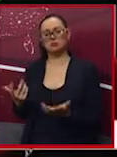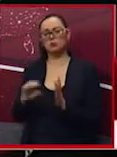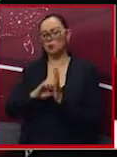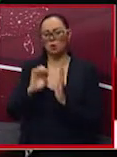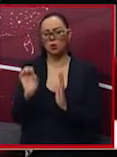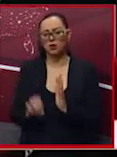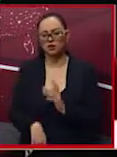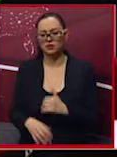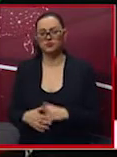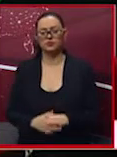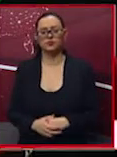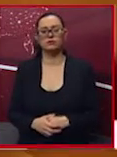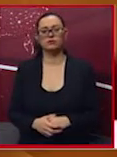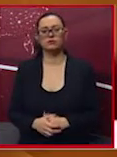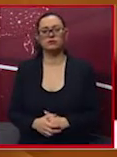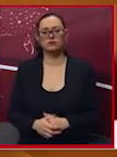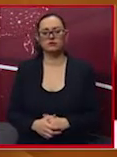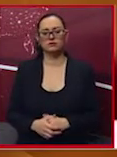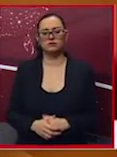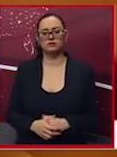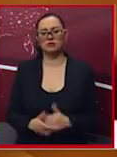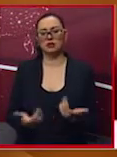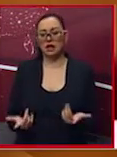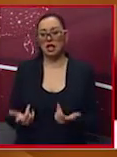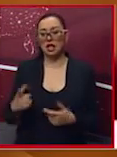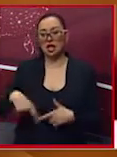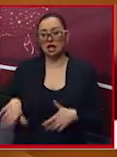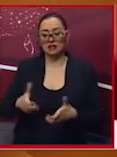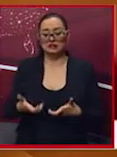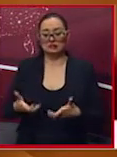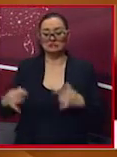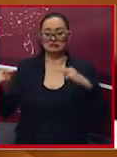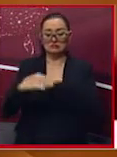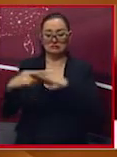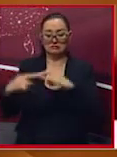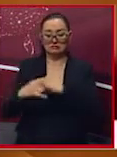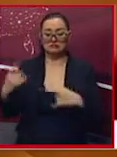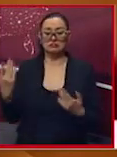ejemplo de ello es el incremento de peaje en las carreteras del país.